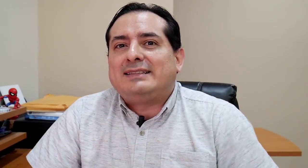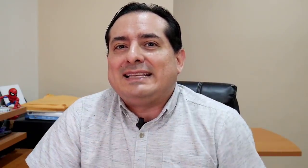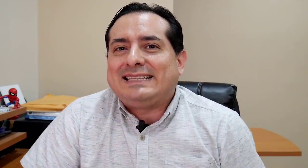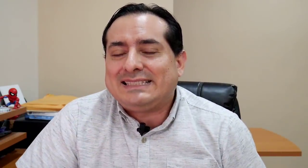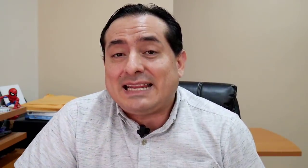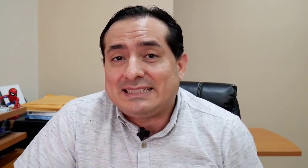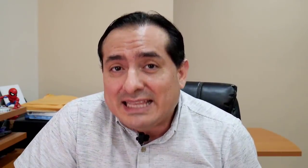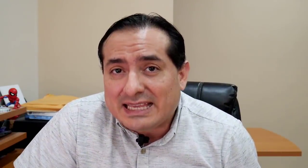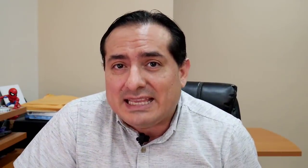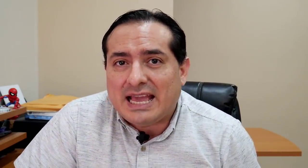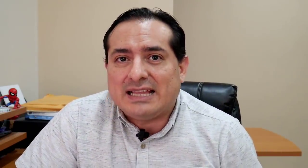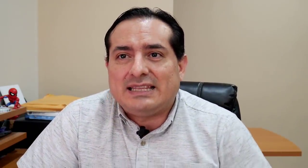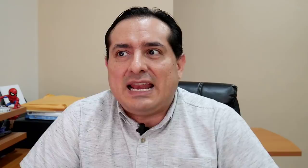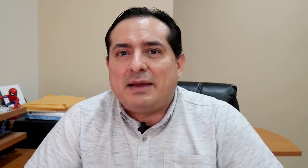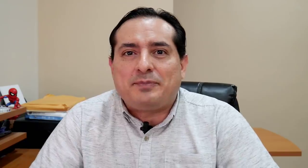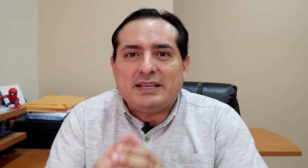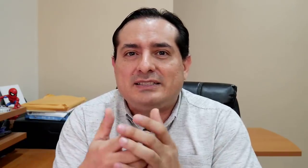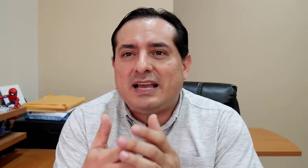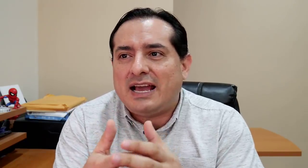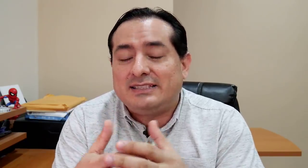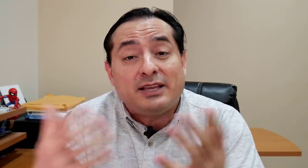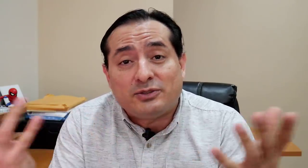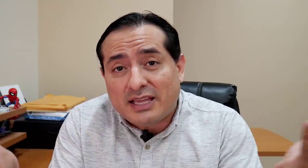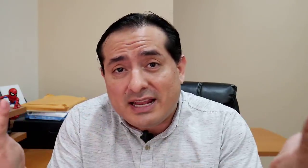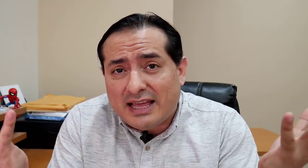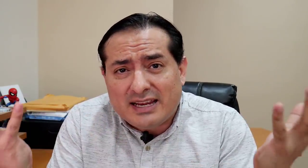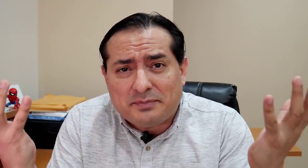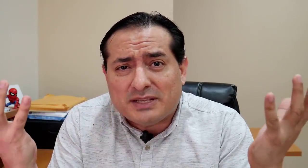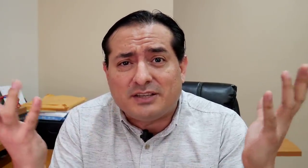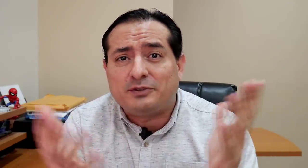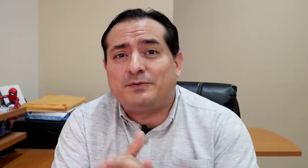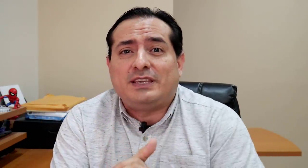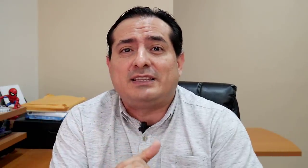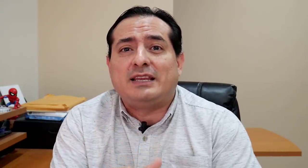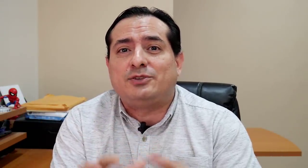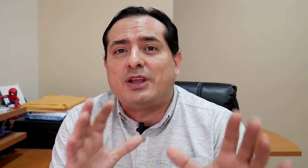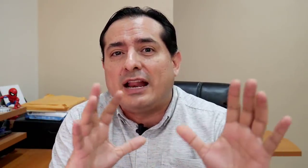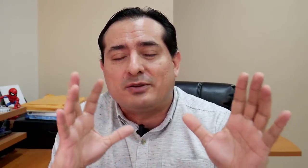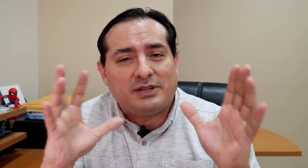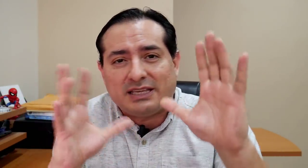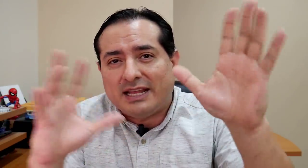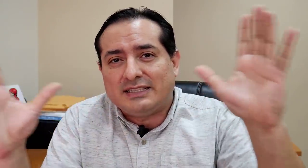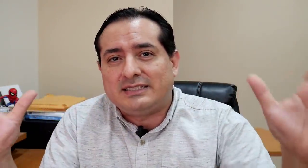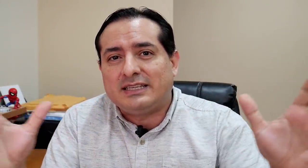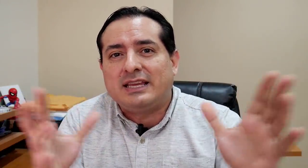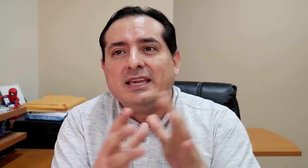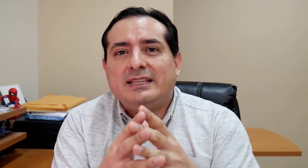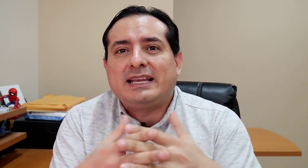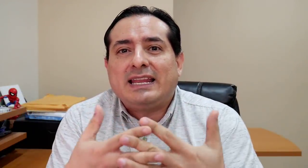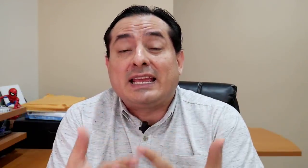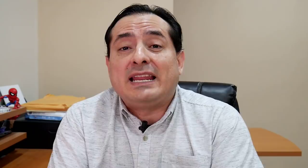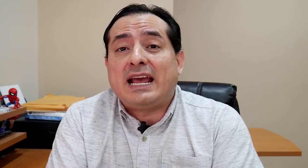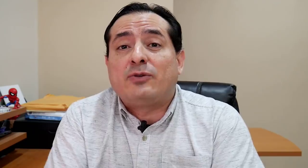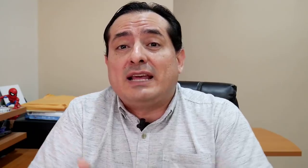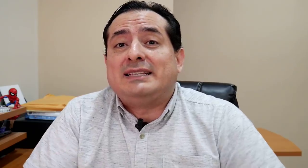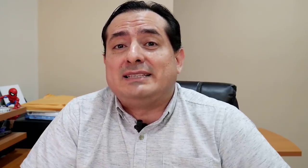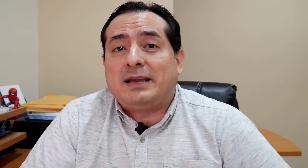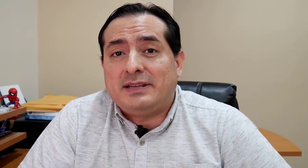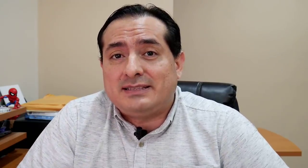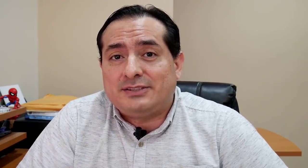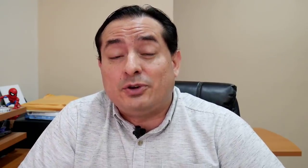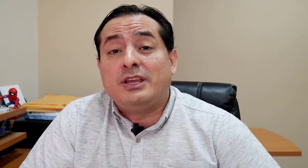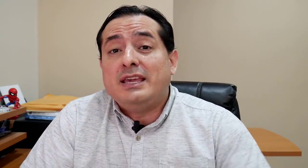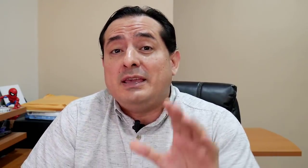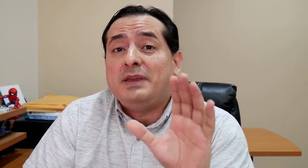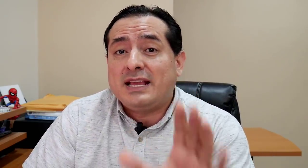ante esta estrategia de la prensa a chayotera de la prensa feef y tradicional como le quieran decir de querer generar una desestabilización